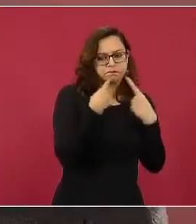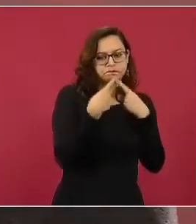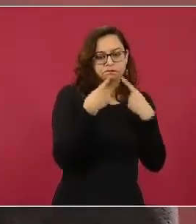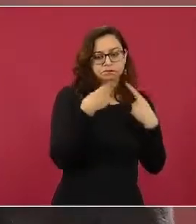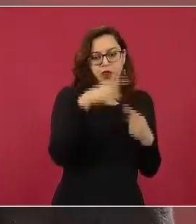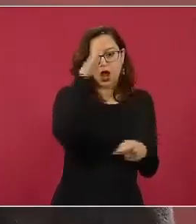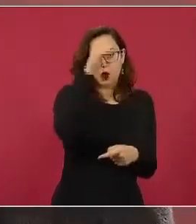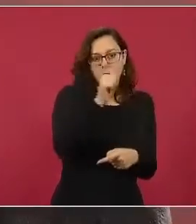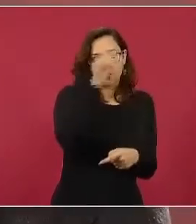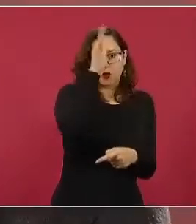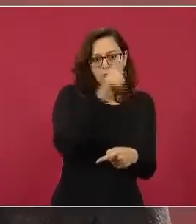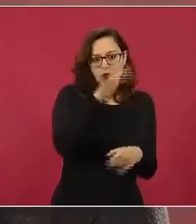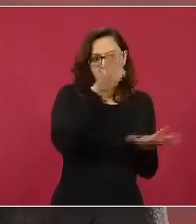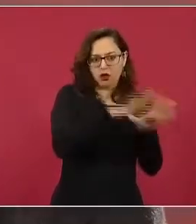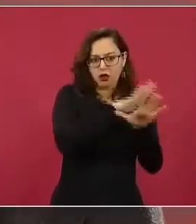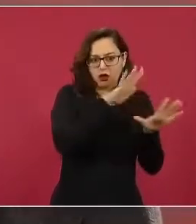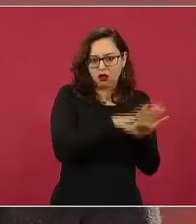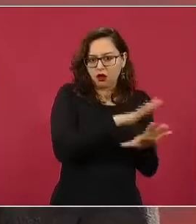arriba